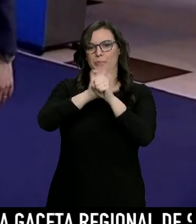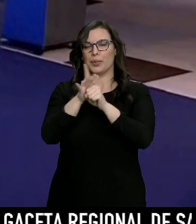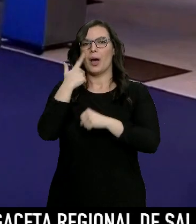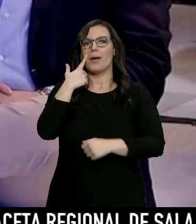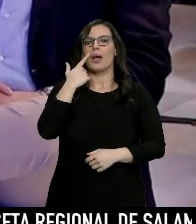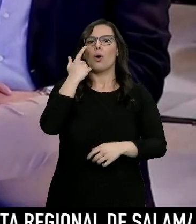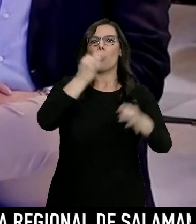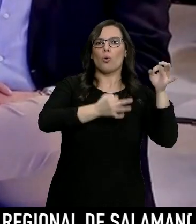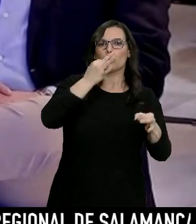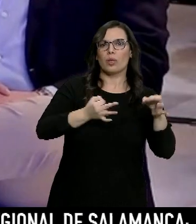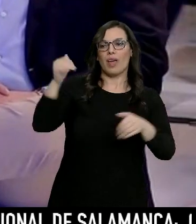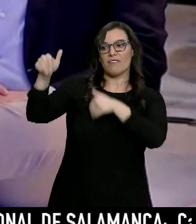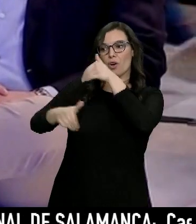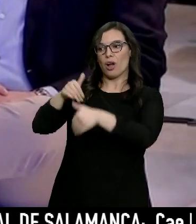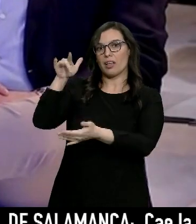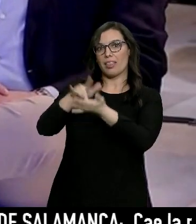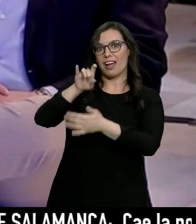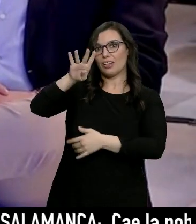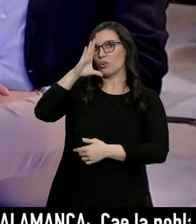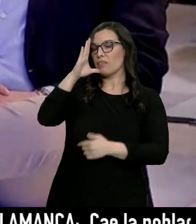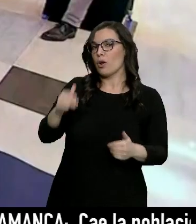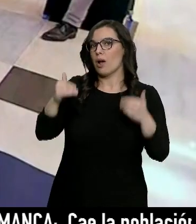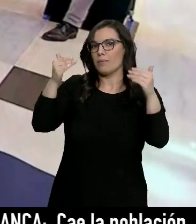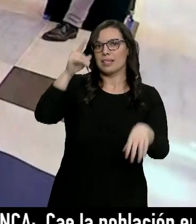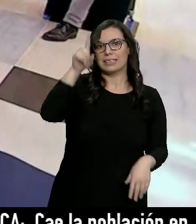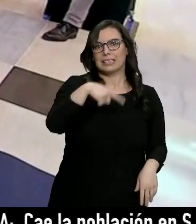los comicios previstos para el 14 de febrero.